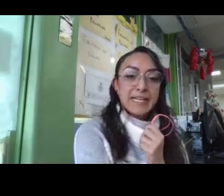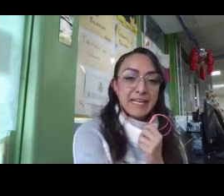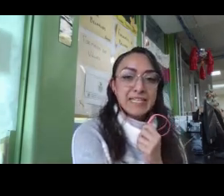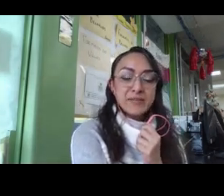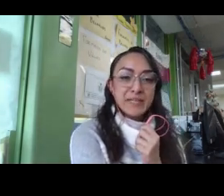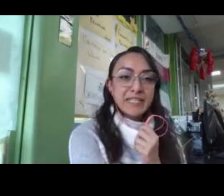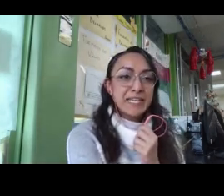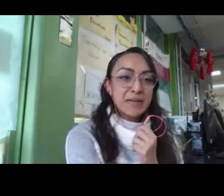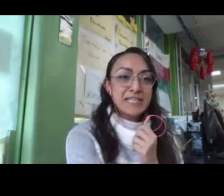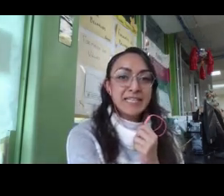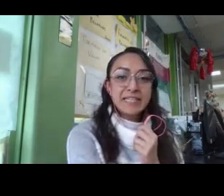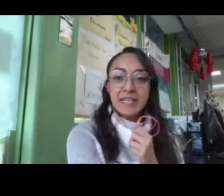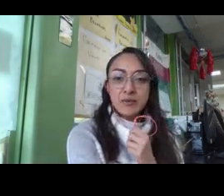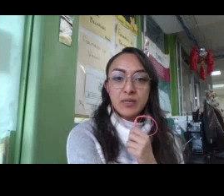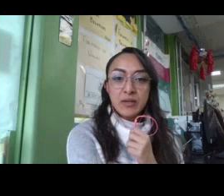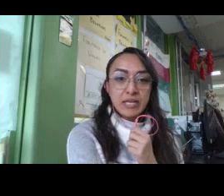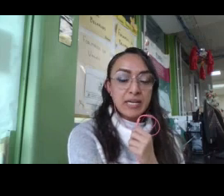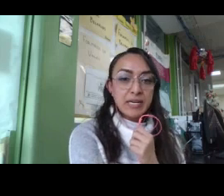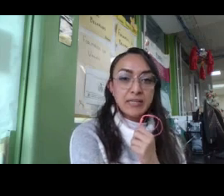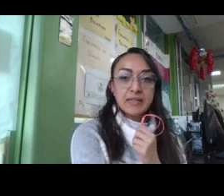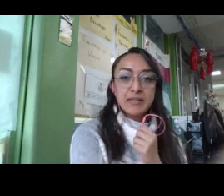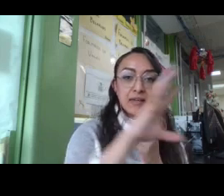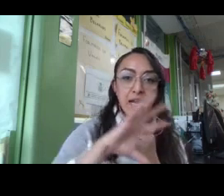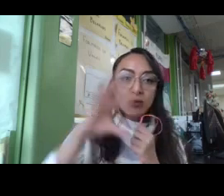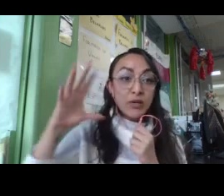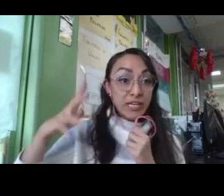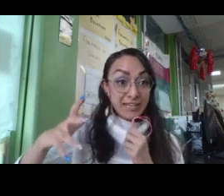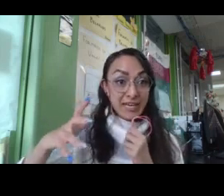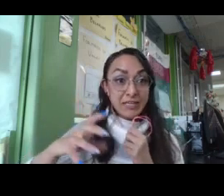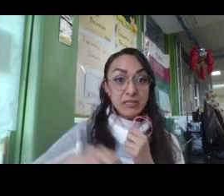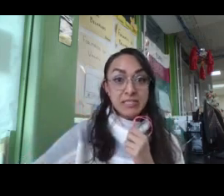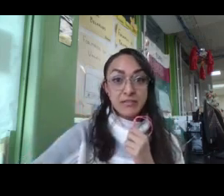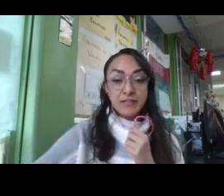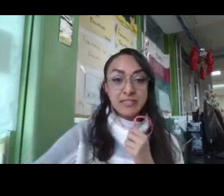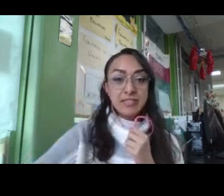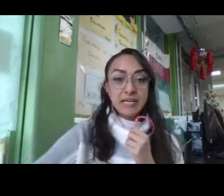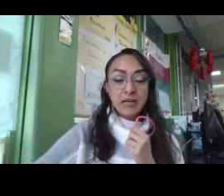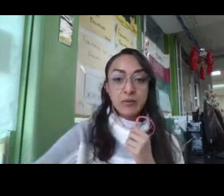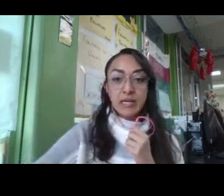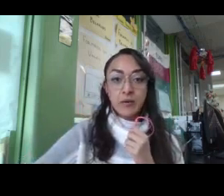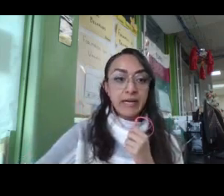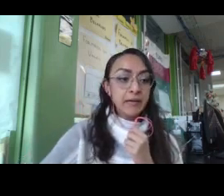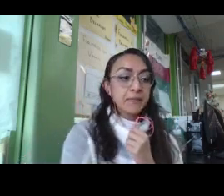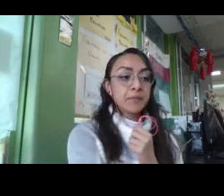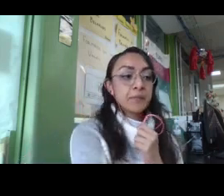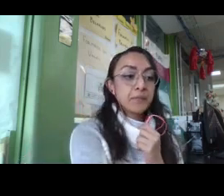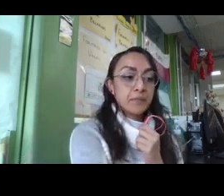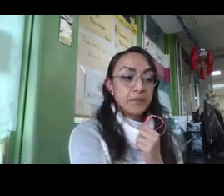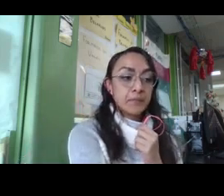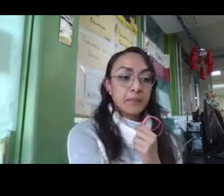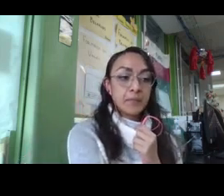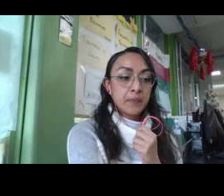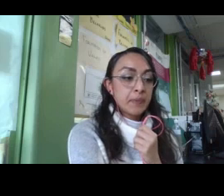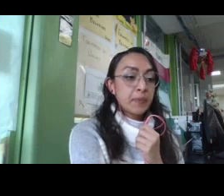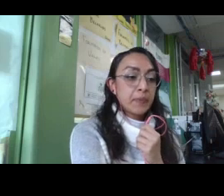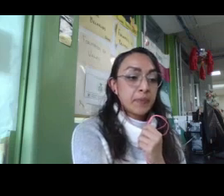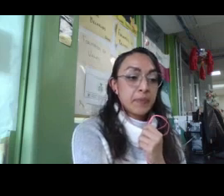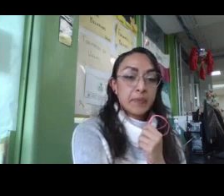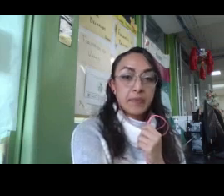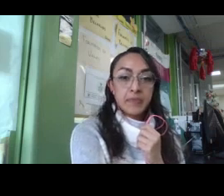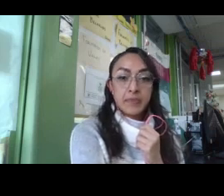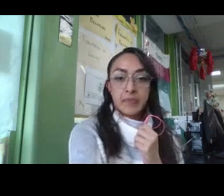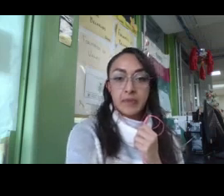Ok, gracias, Betty. ¿Quién más? ¿Alguien tiene alguna otra idea de cuál es la diferencia entre lengua y lenguaje?